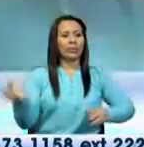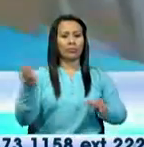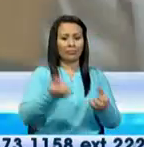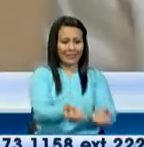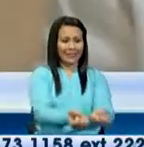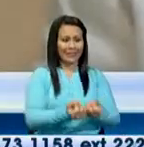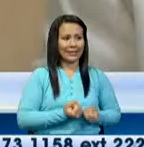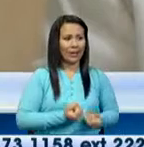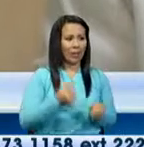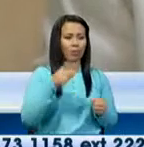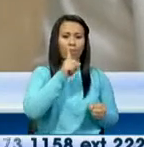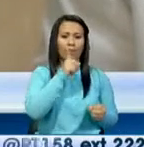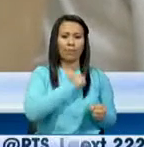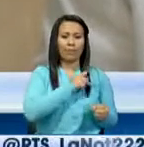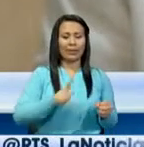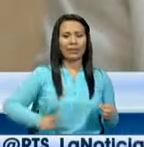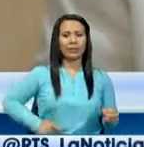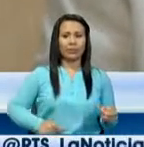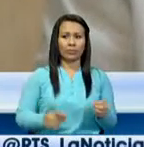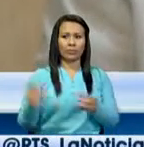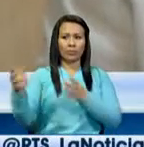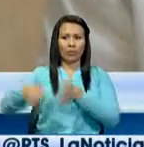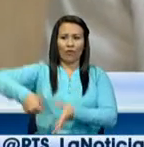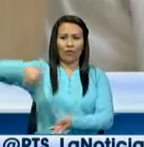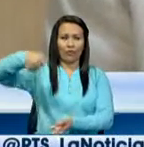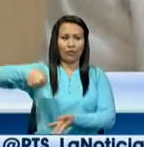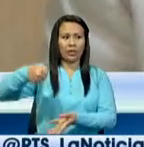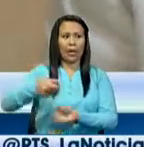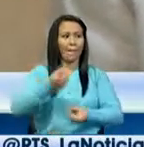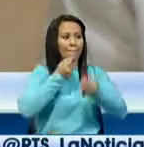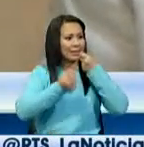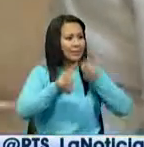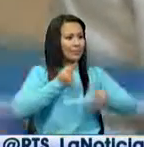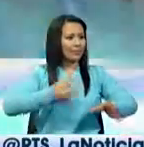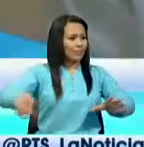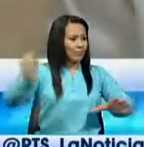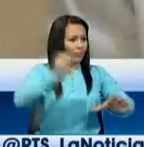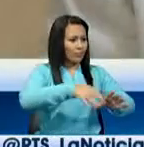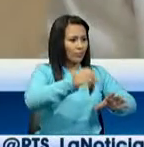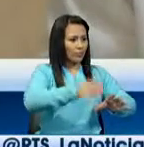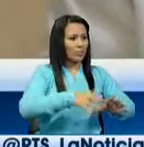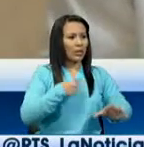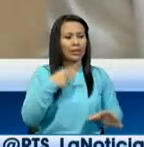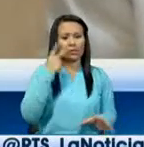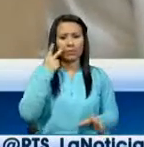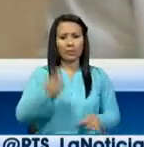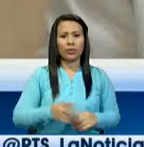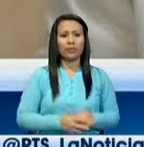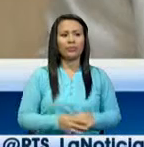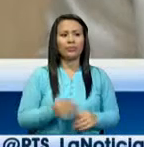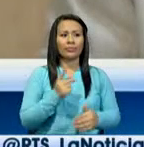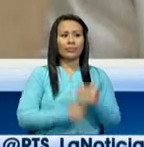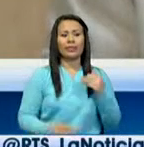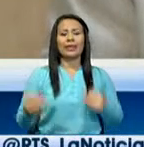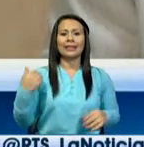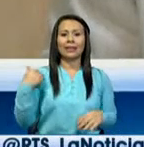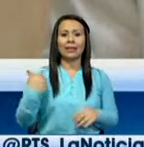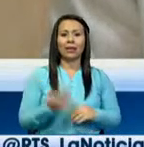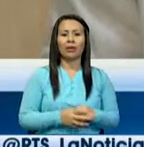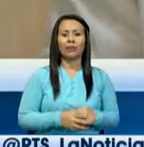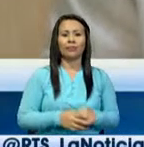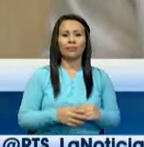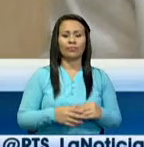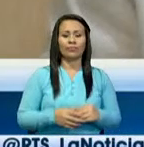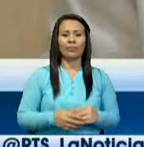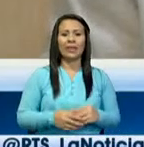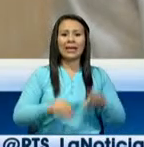cajón, en sus objetos personales, una funda, dice, la misma que al revisarla se constató que tenía envuelto en un mandil,